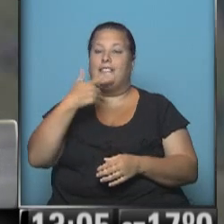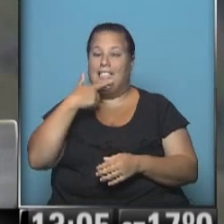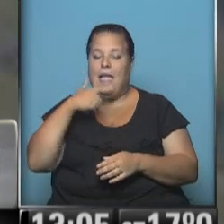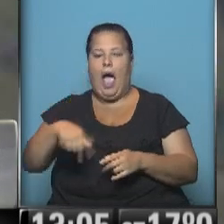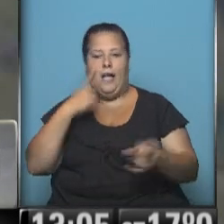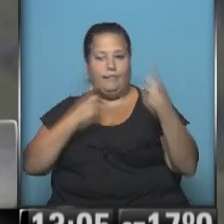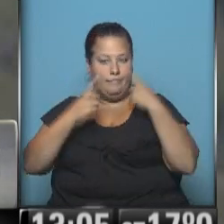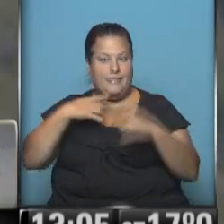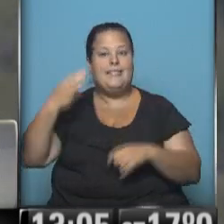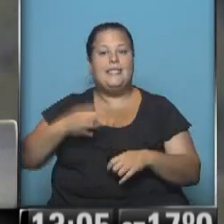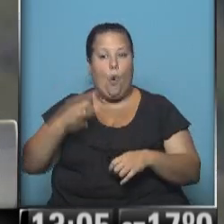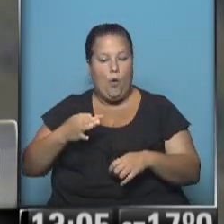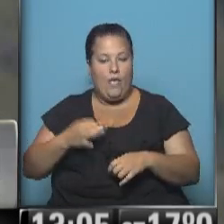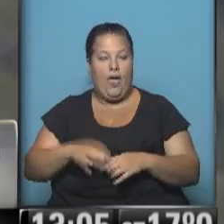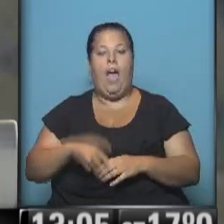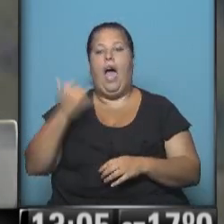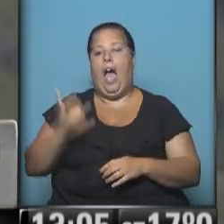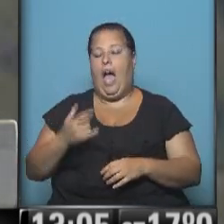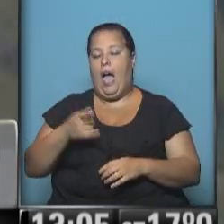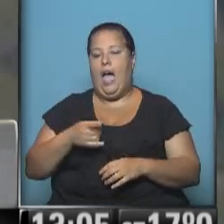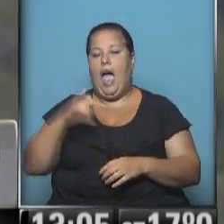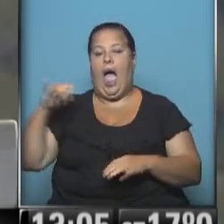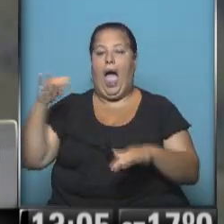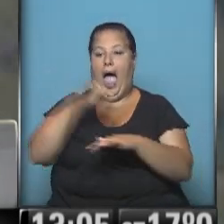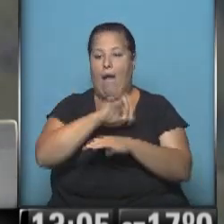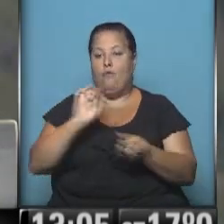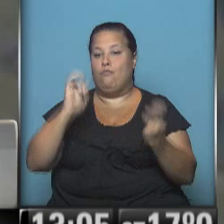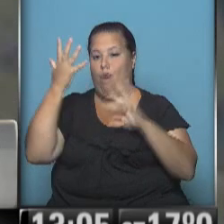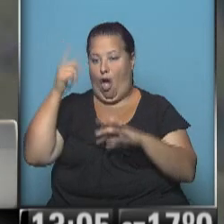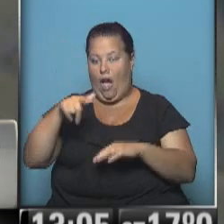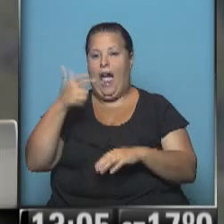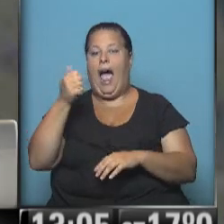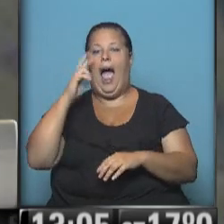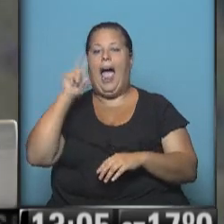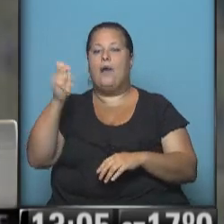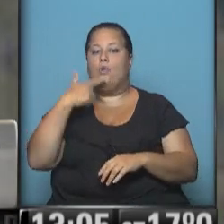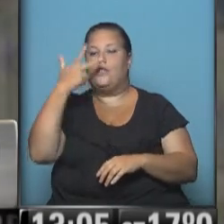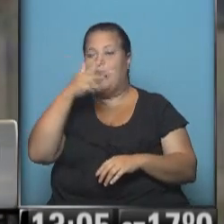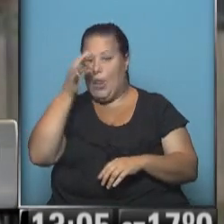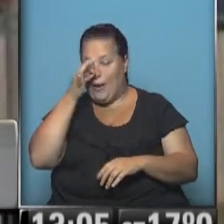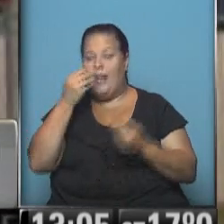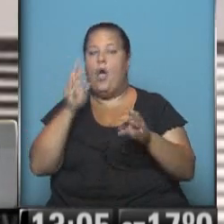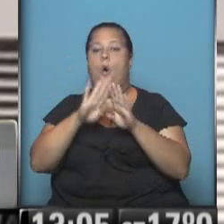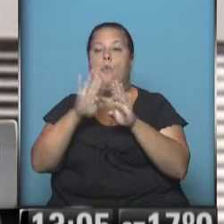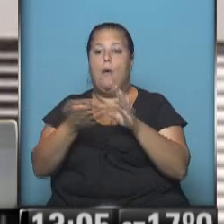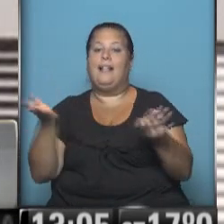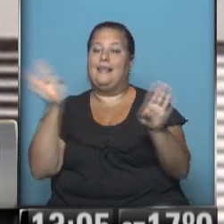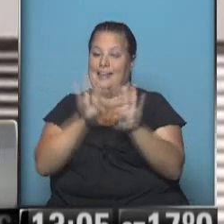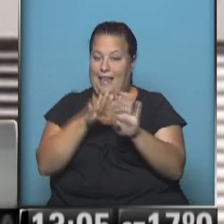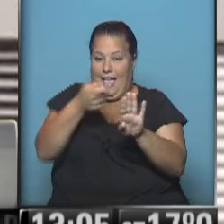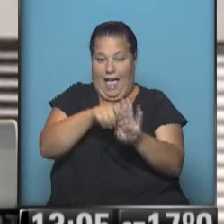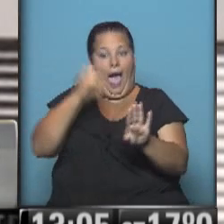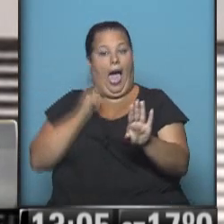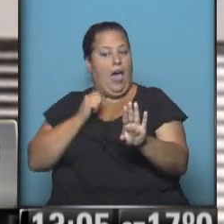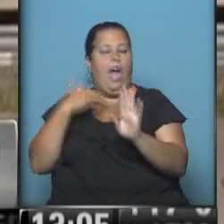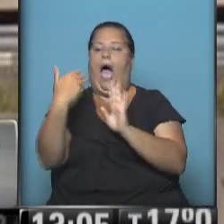medida de seguridad que tienen, por supuesto, los aviones tan modernos como los Airbus 320 y es que la puerta, si se traba de